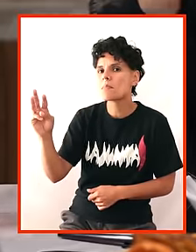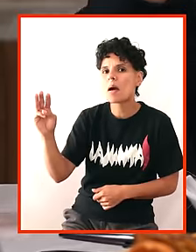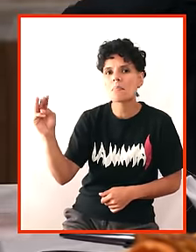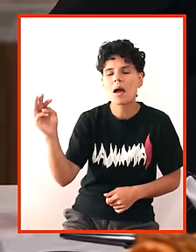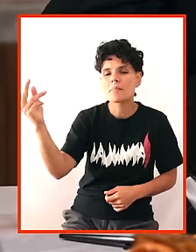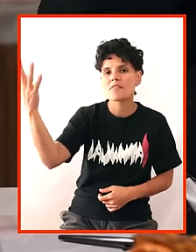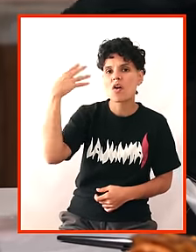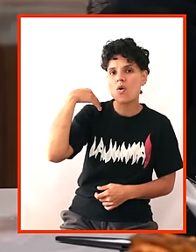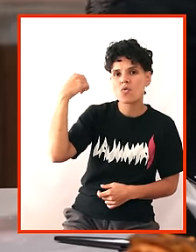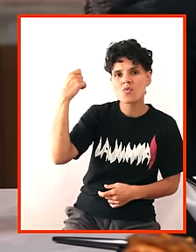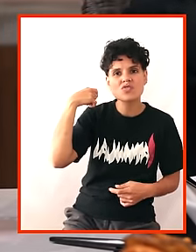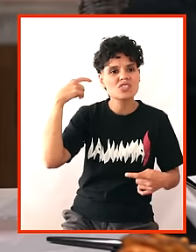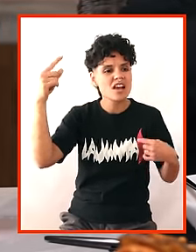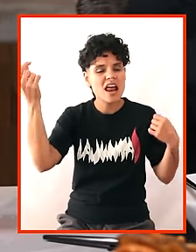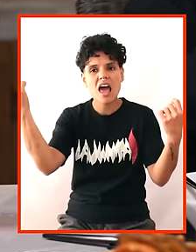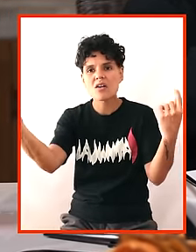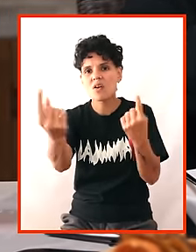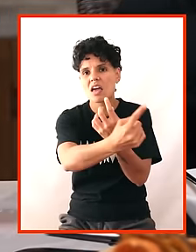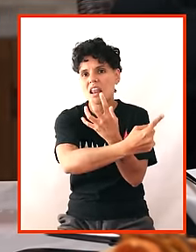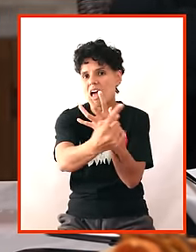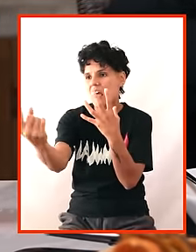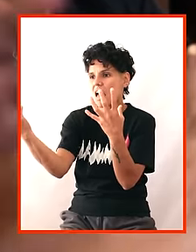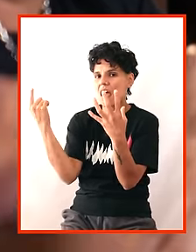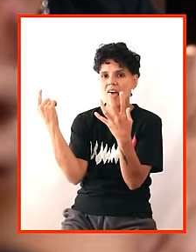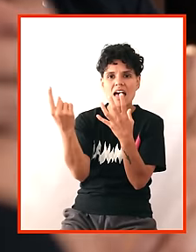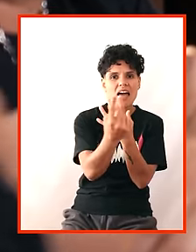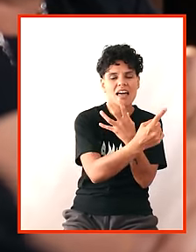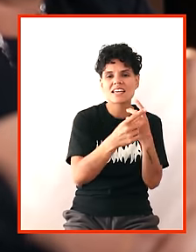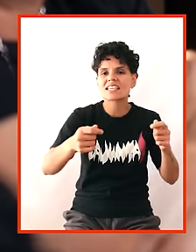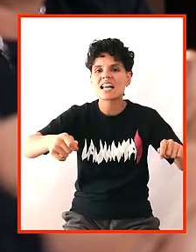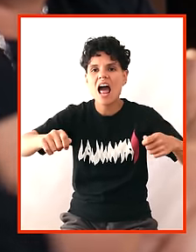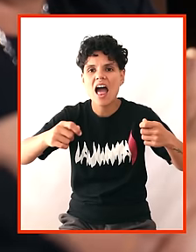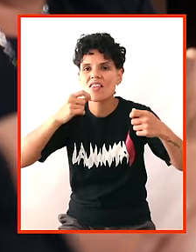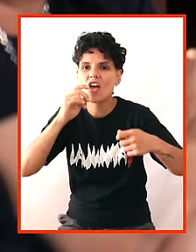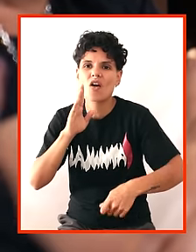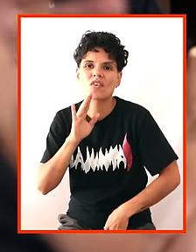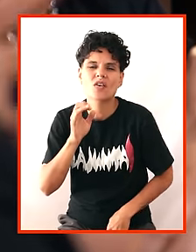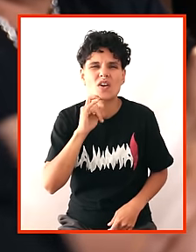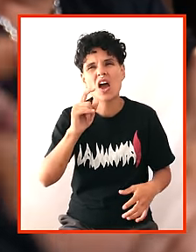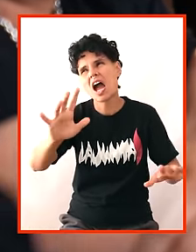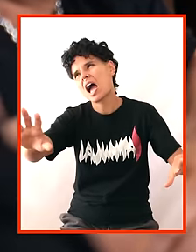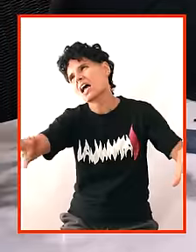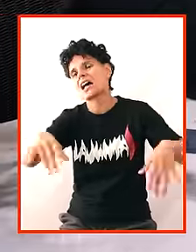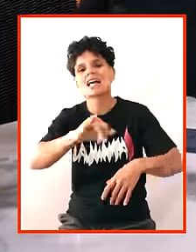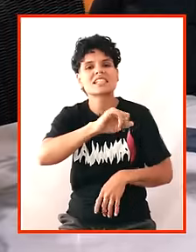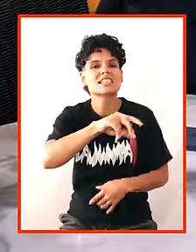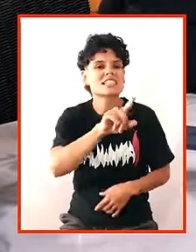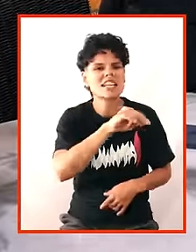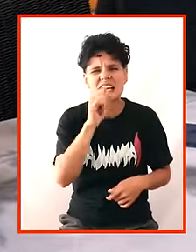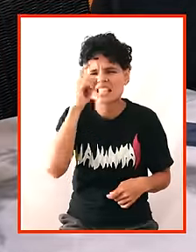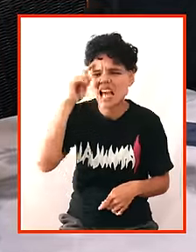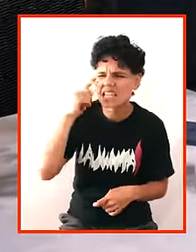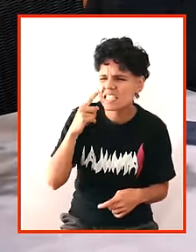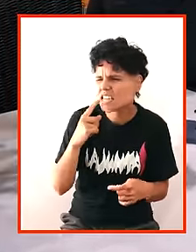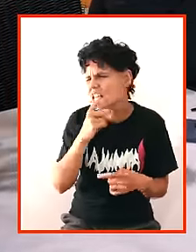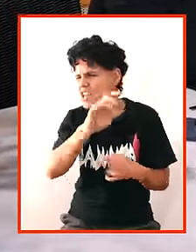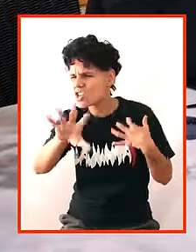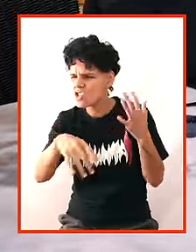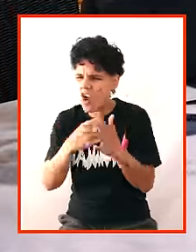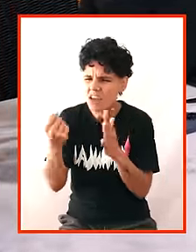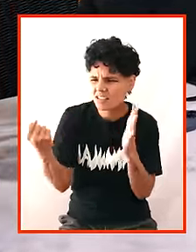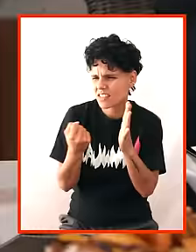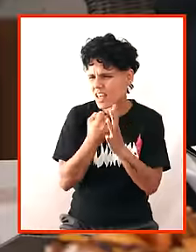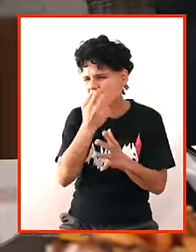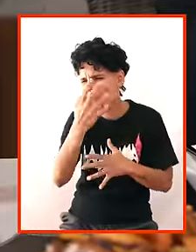fuera, y la weá se había caído, y la radio le ponía color, la Biobío, la Inés de Suárez, Ayelino, así la weá, y todo.